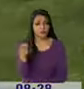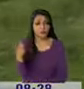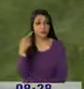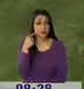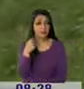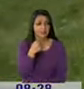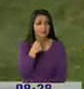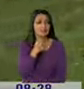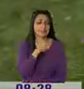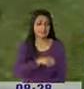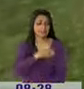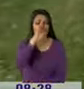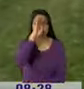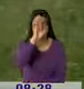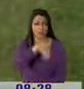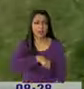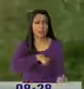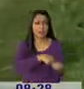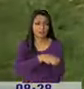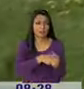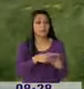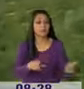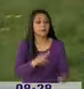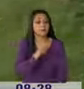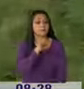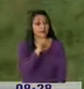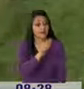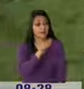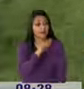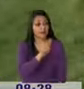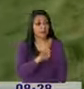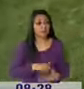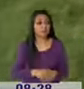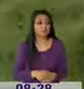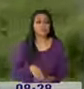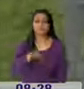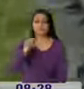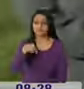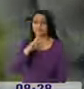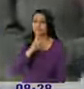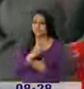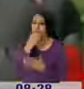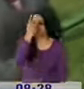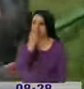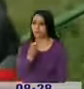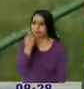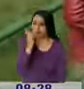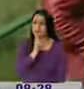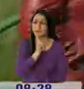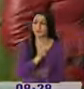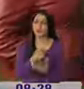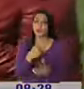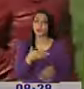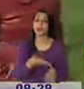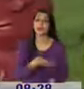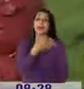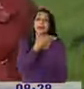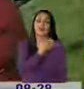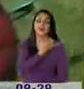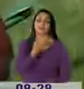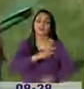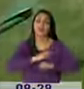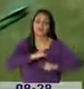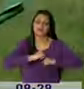hay colaboración de la policía, pero falta personal. Sí, señores, buenos días. Lo que pasa es que nosotros ya hemos hecho las